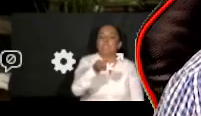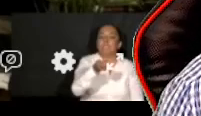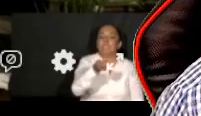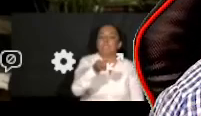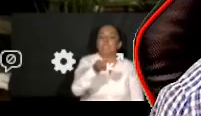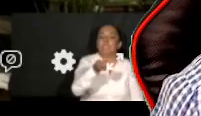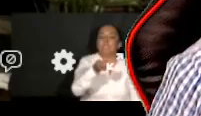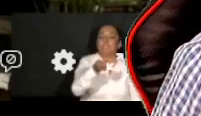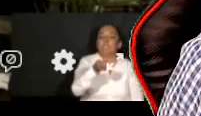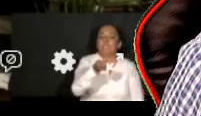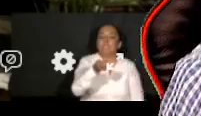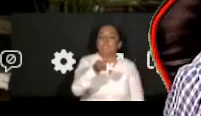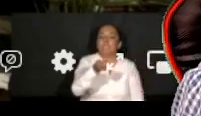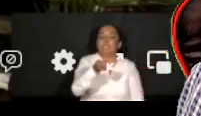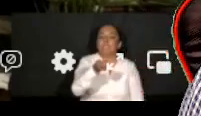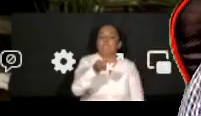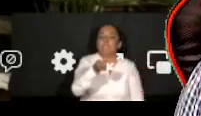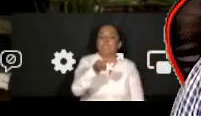así fueron captados